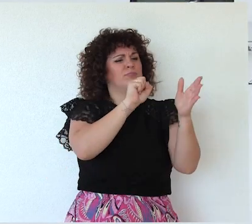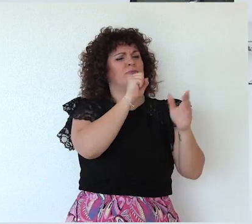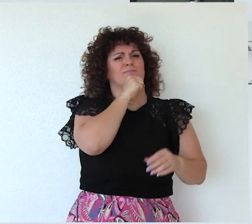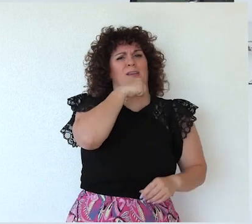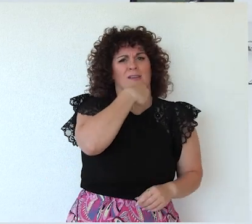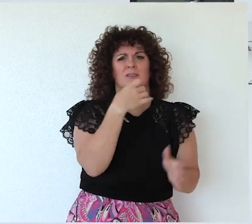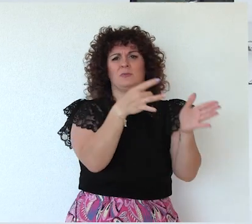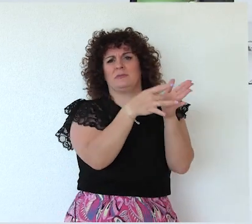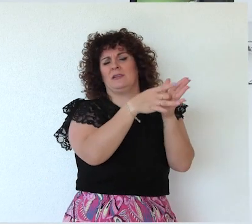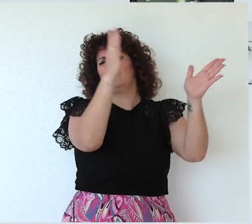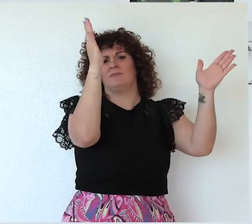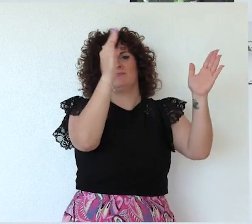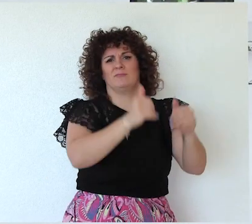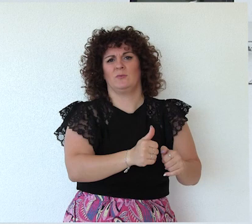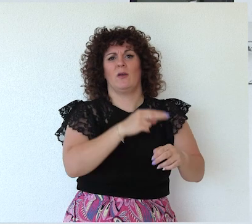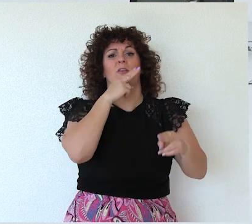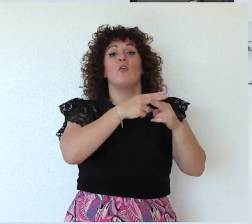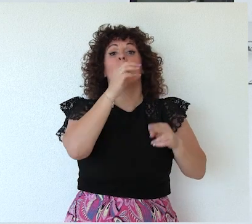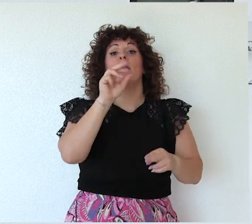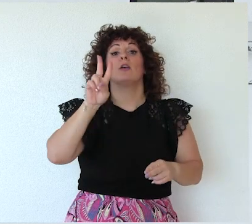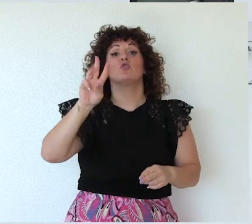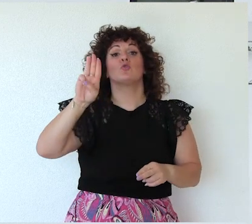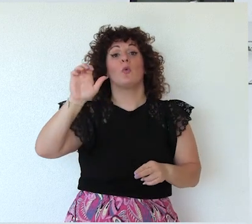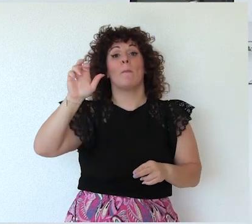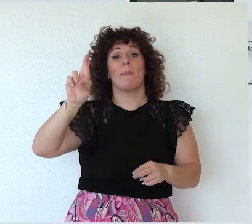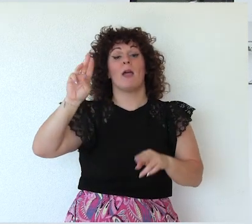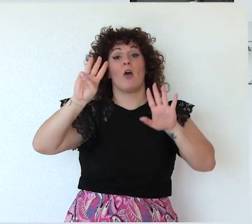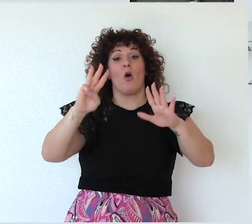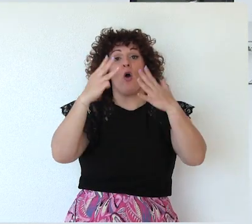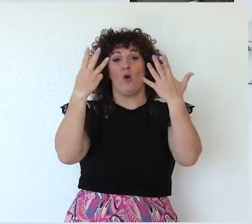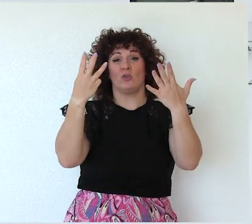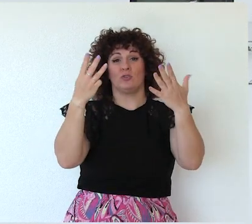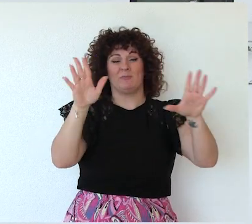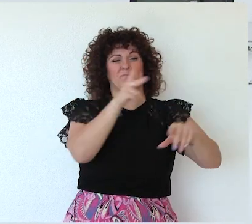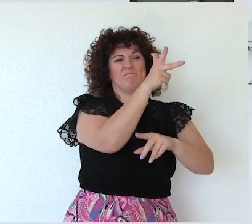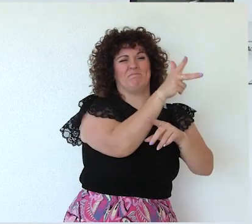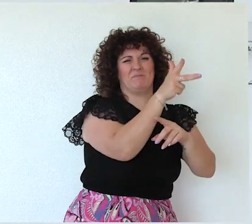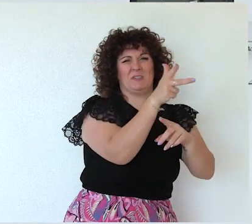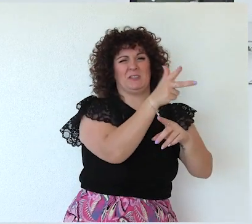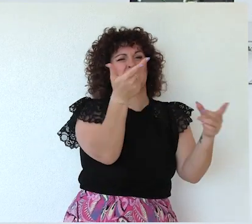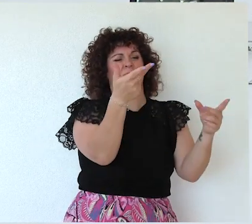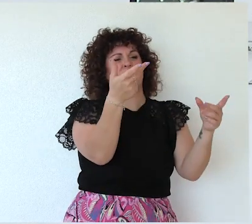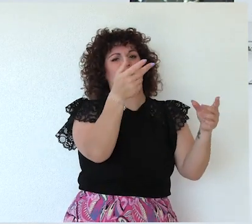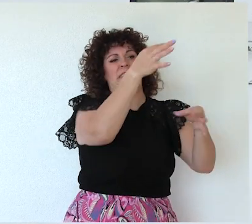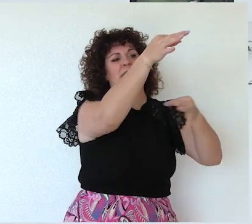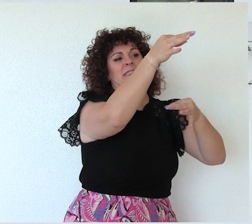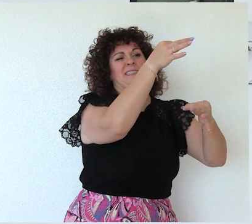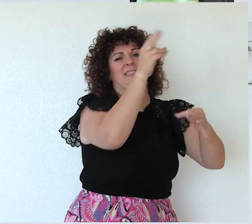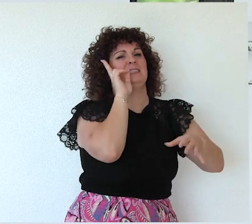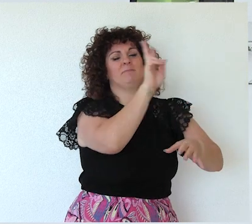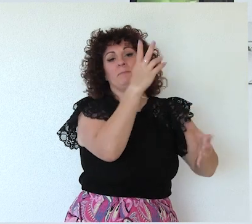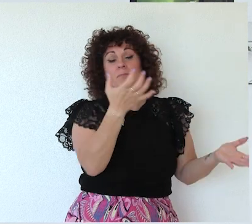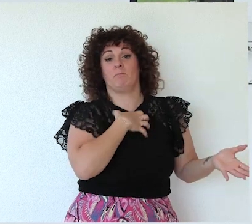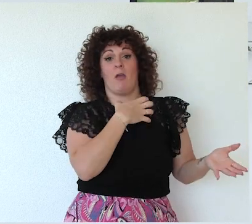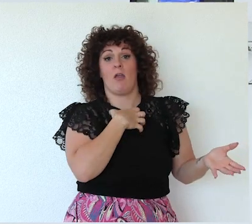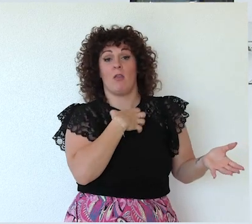vídeo, sino que se filmaba en otros formatos que eran más analógicos, más físicos, más se podían tocar,